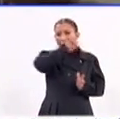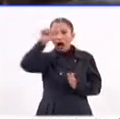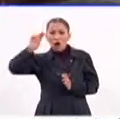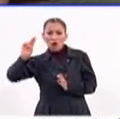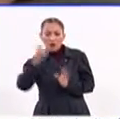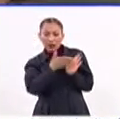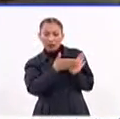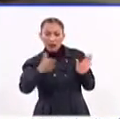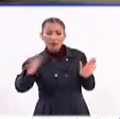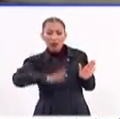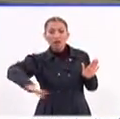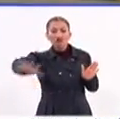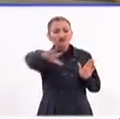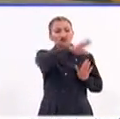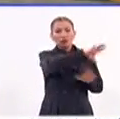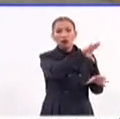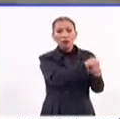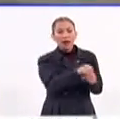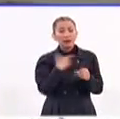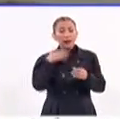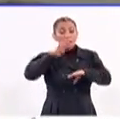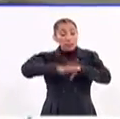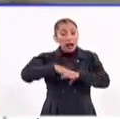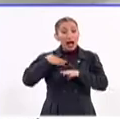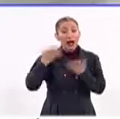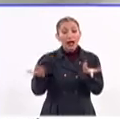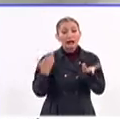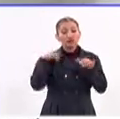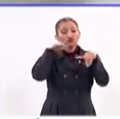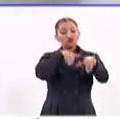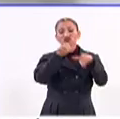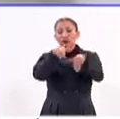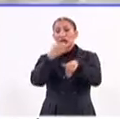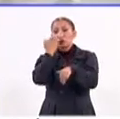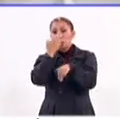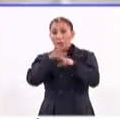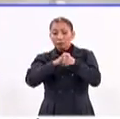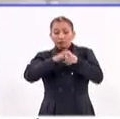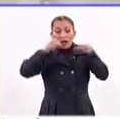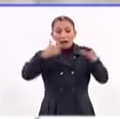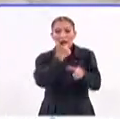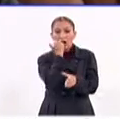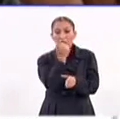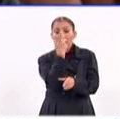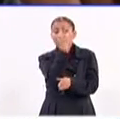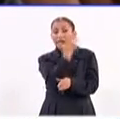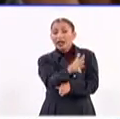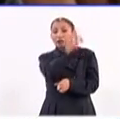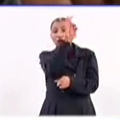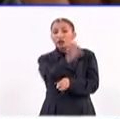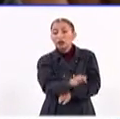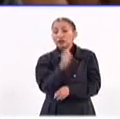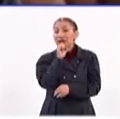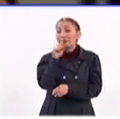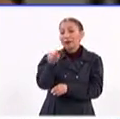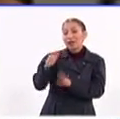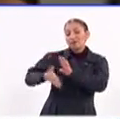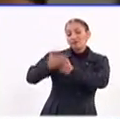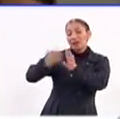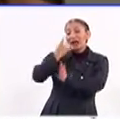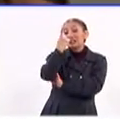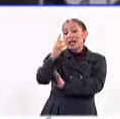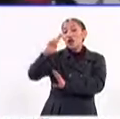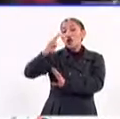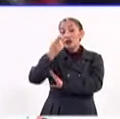superior. Para ampliar la cobertura, plantea el incremento de las matrículas de las instituciones actuales hasta en 10%, así como la creación de